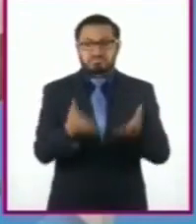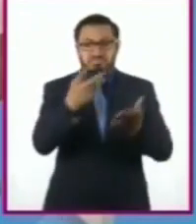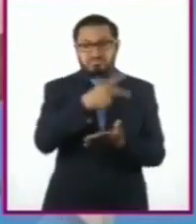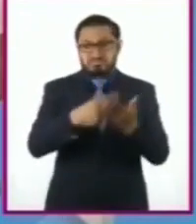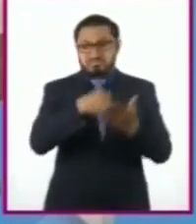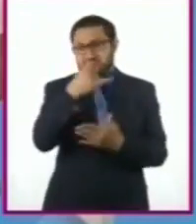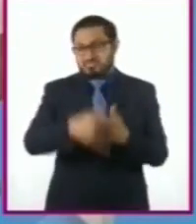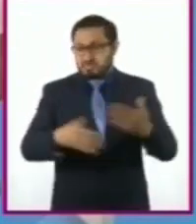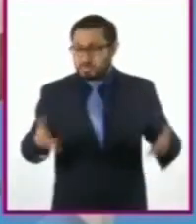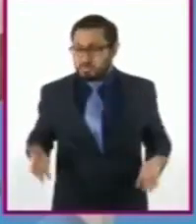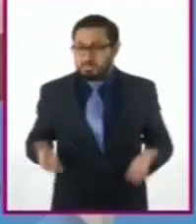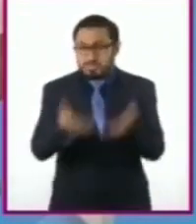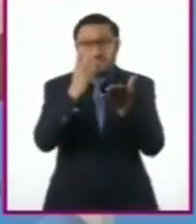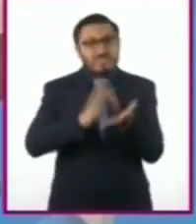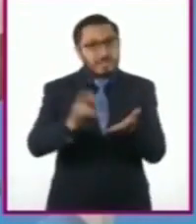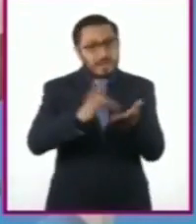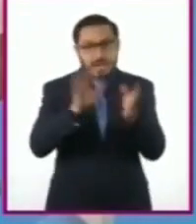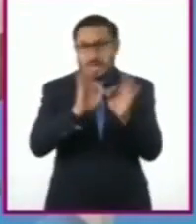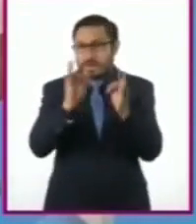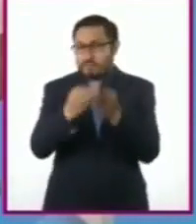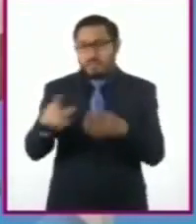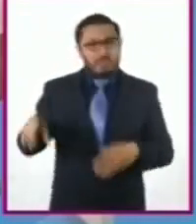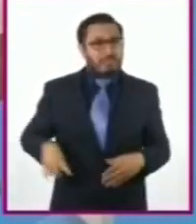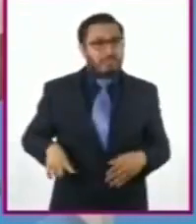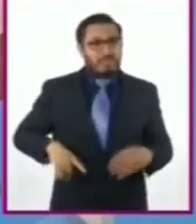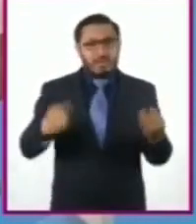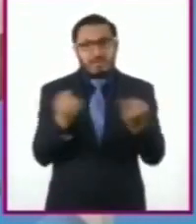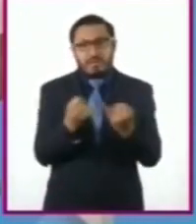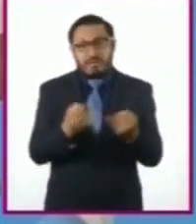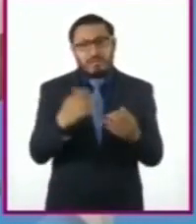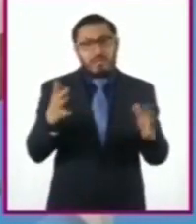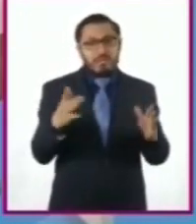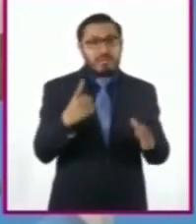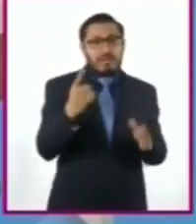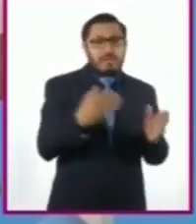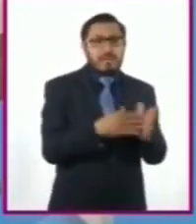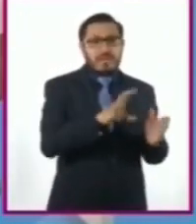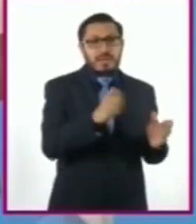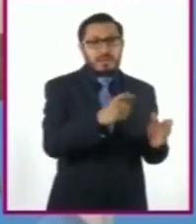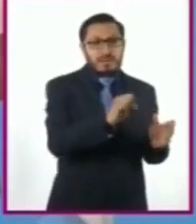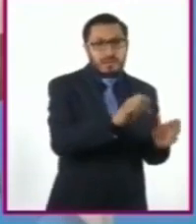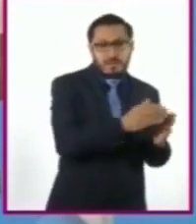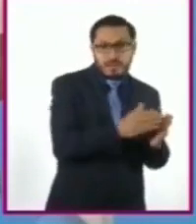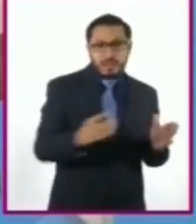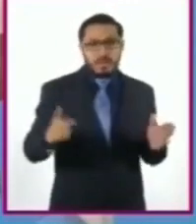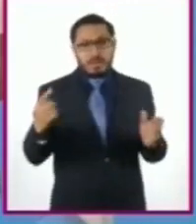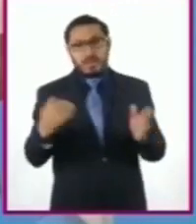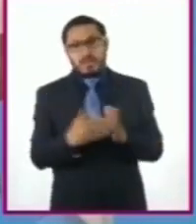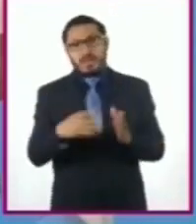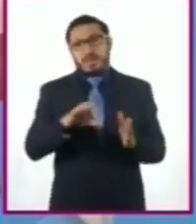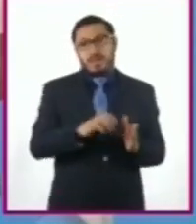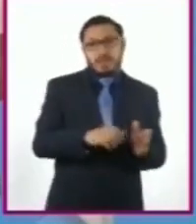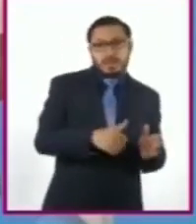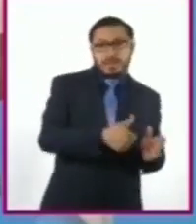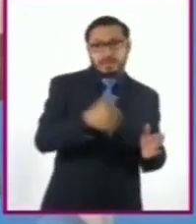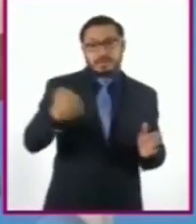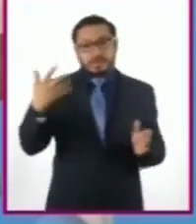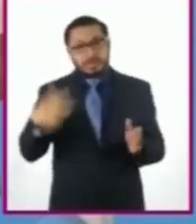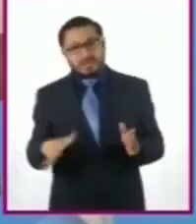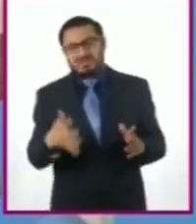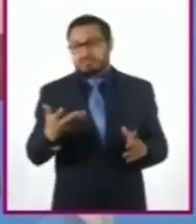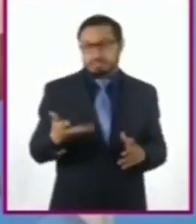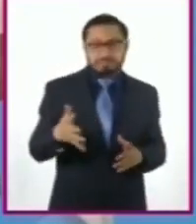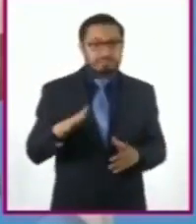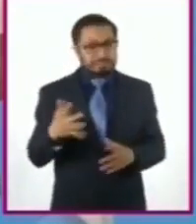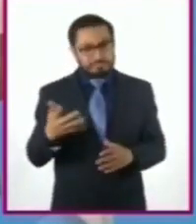y su sistema de gobierno entre 1560 y 1610